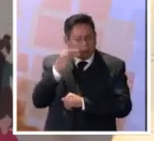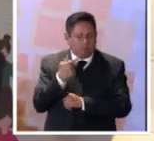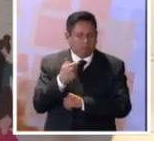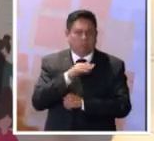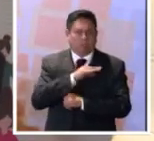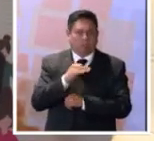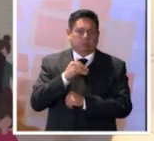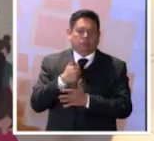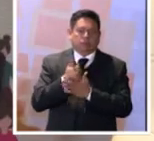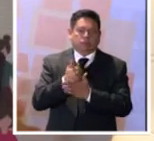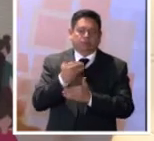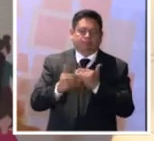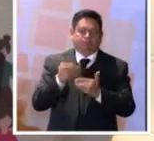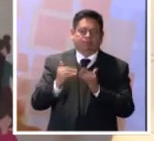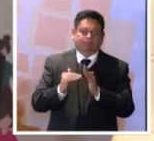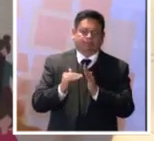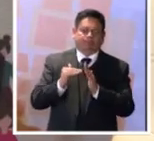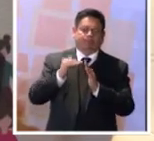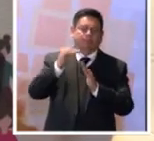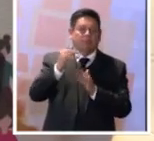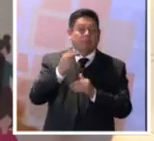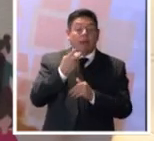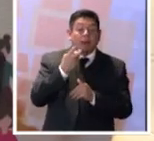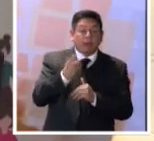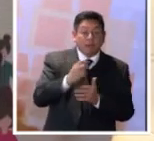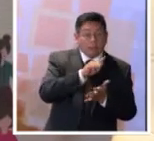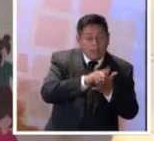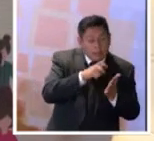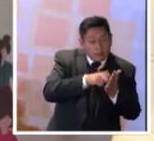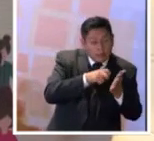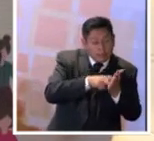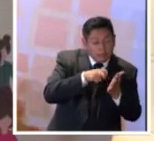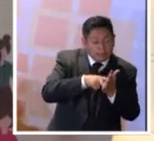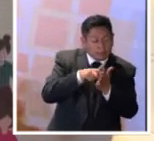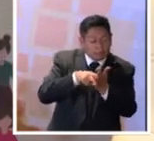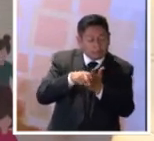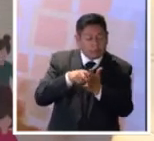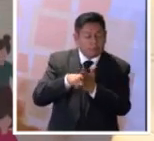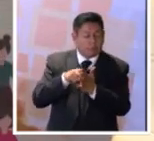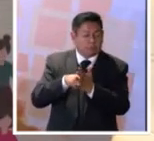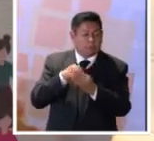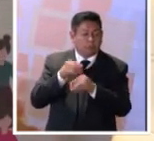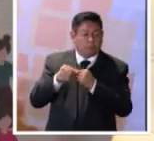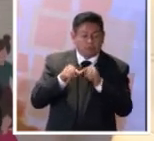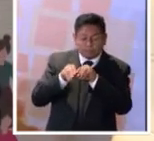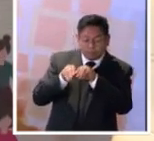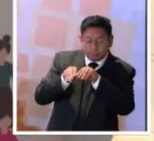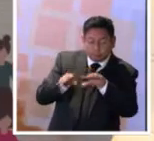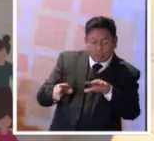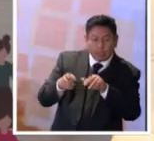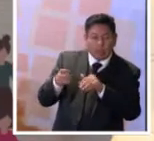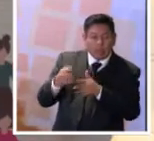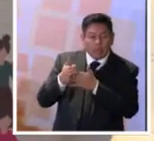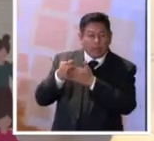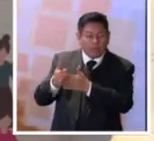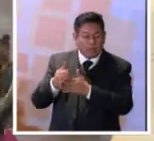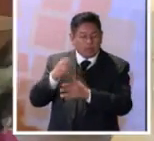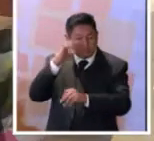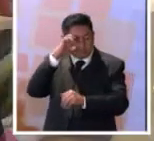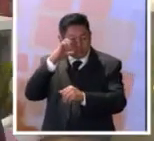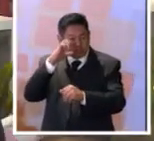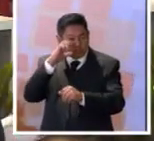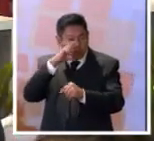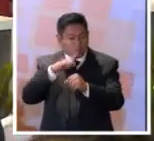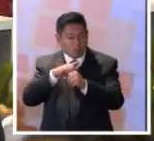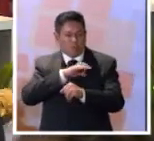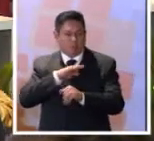arraigada esta cultura de la igualdad, es más fácil juzgar con perspectiva de género. Perdón, el anuncio, el comercial, pero